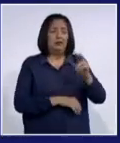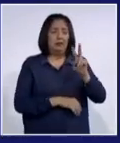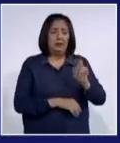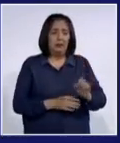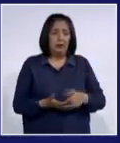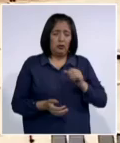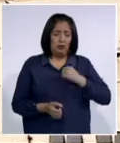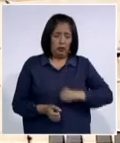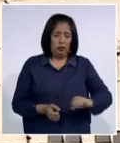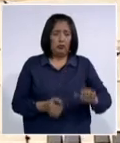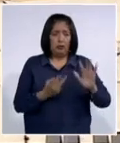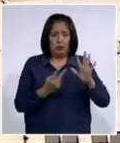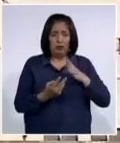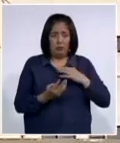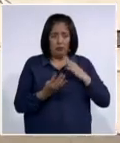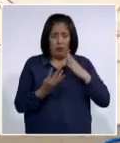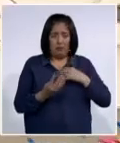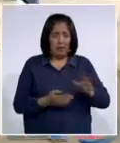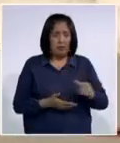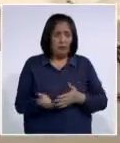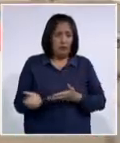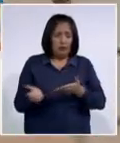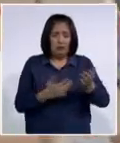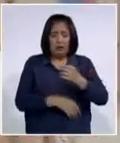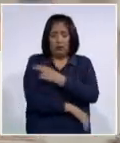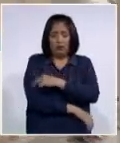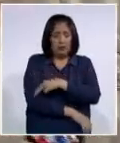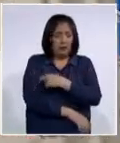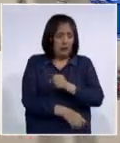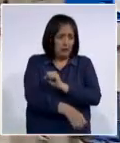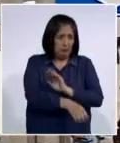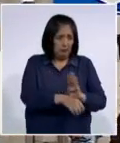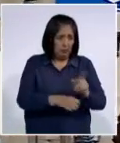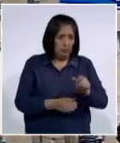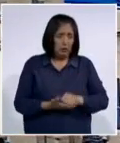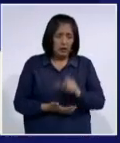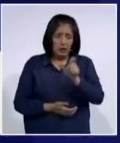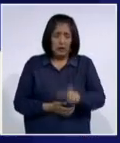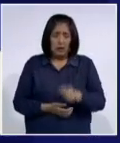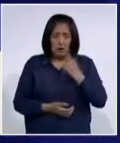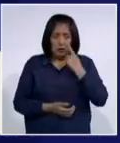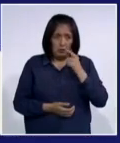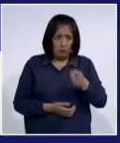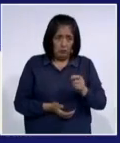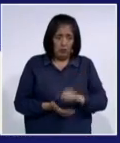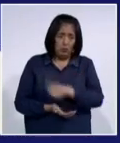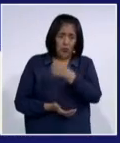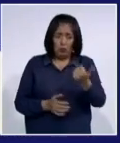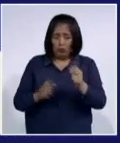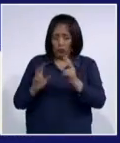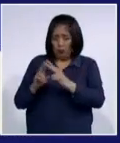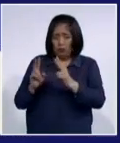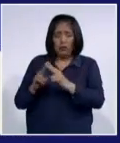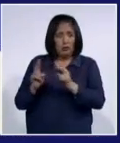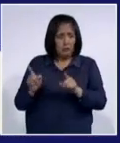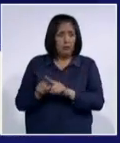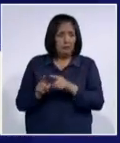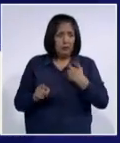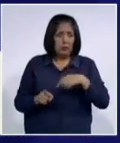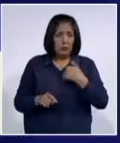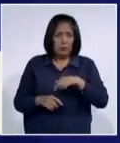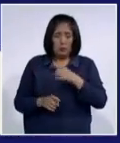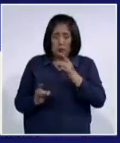de 9 años, que fue trasladado al hospital del Niño de San Borja. Víctor Alberto, otro de sus cuñados, también se